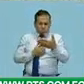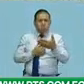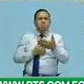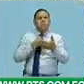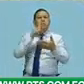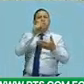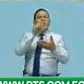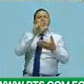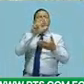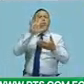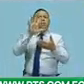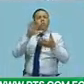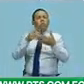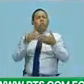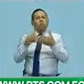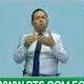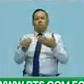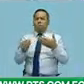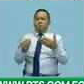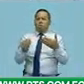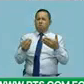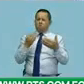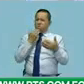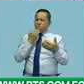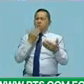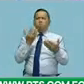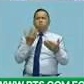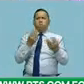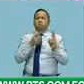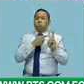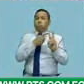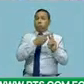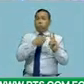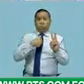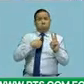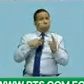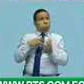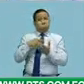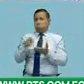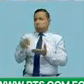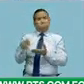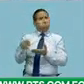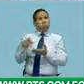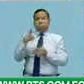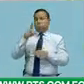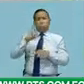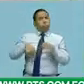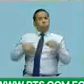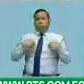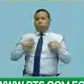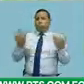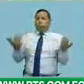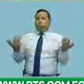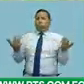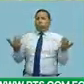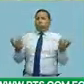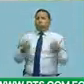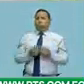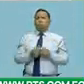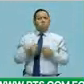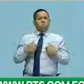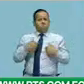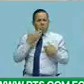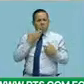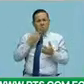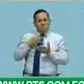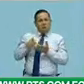de $135. Ambos dijeron que no cancelarían el mencionado monto. ¿Qué va a pagar eso? No, ¿yo qué voy a